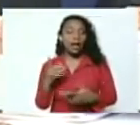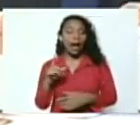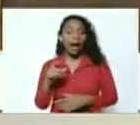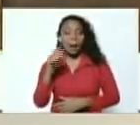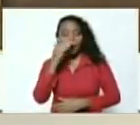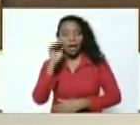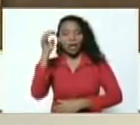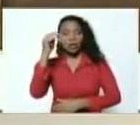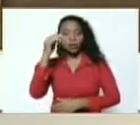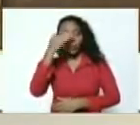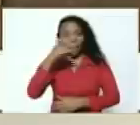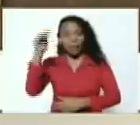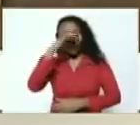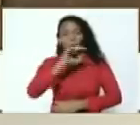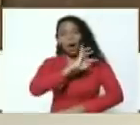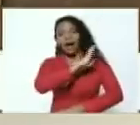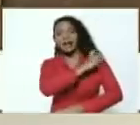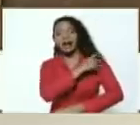general Ornella